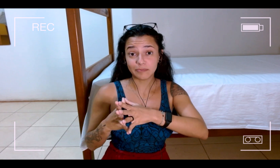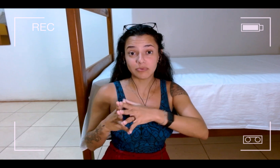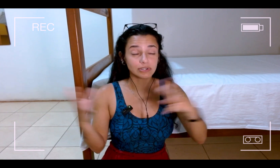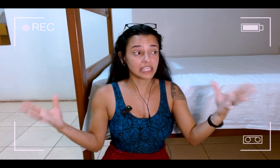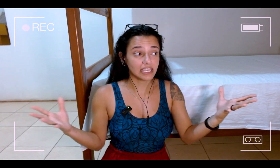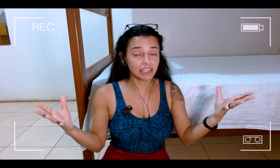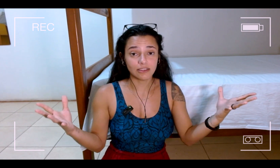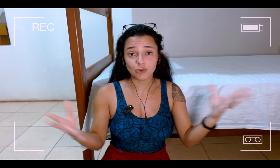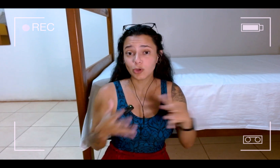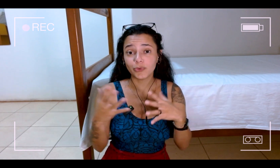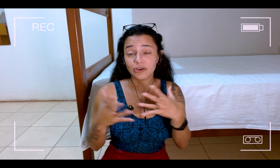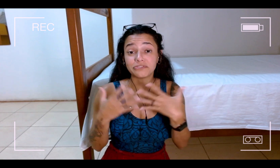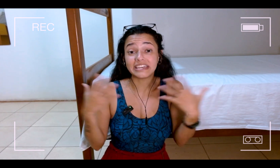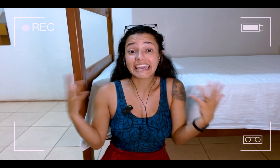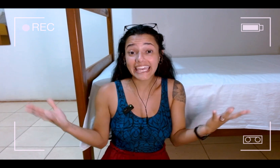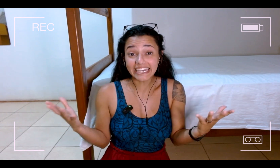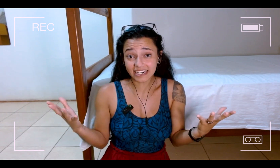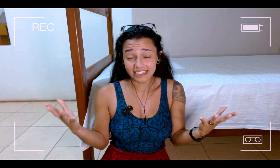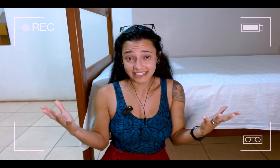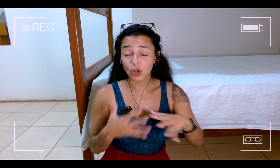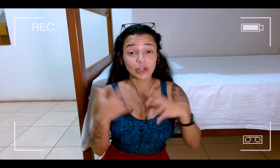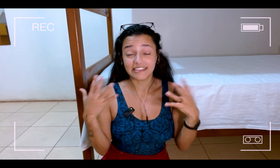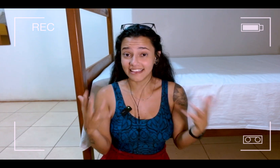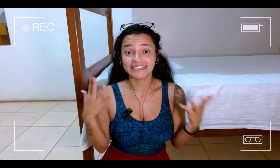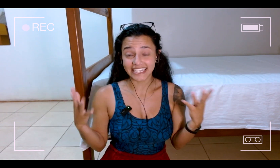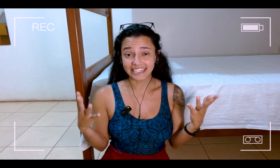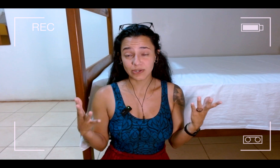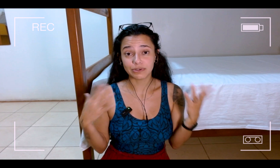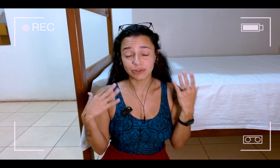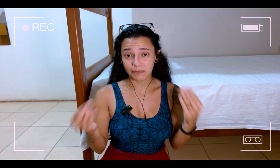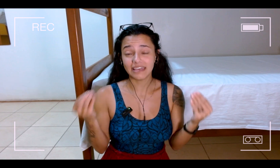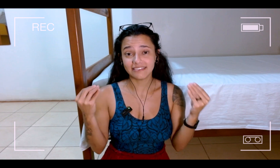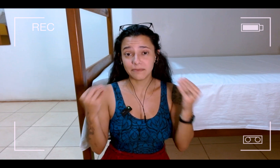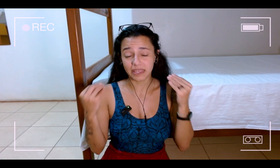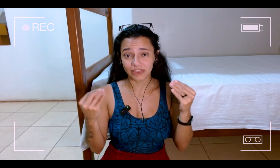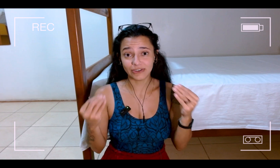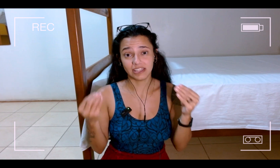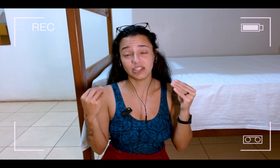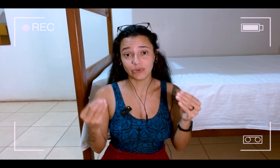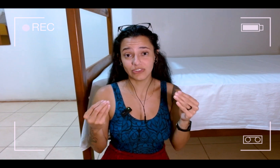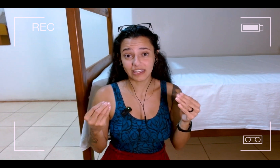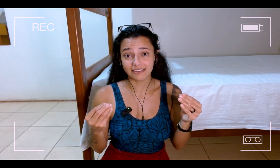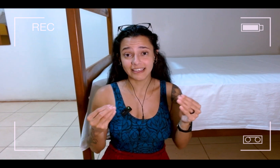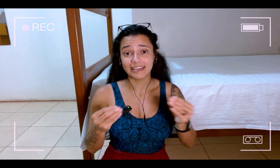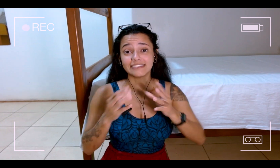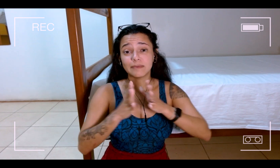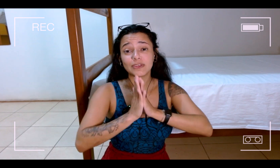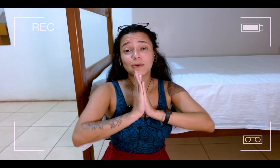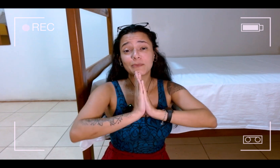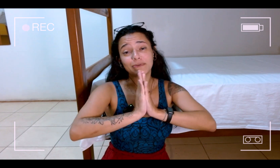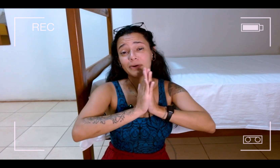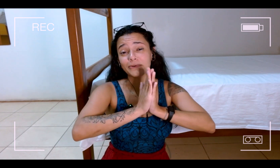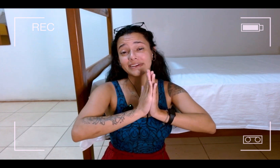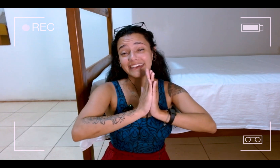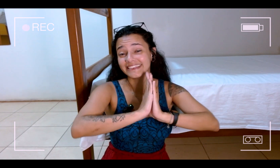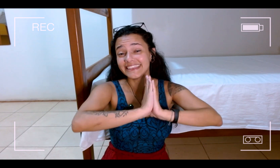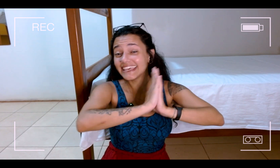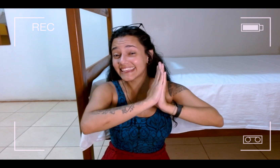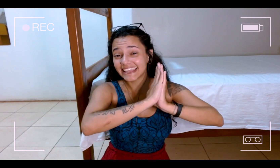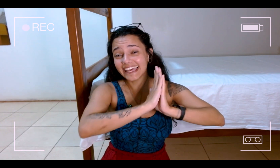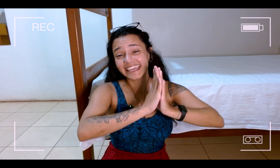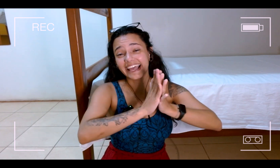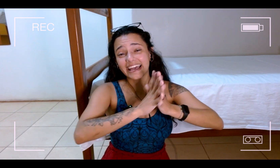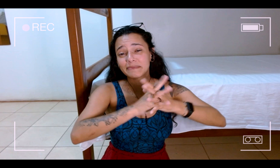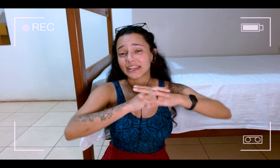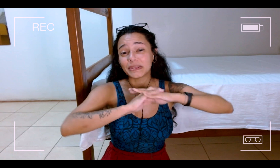otra vez porque yo no puedo fingir todo lo que sentí cuando vi Este vídeo Entonces te pido por favor que